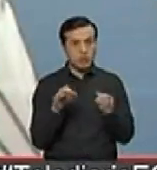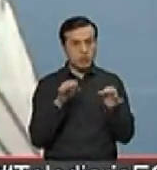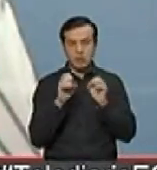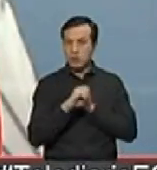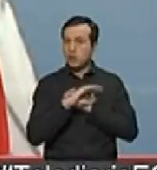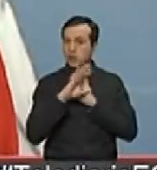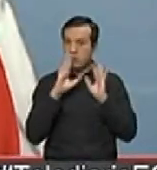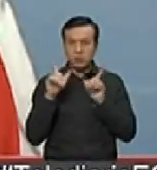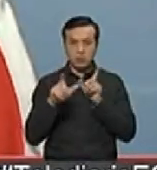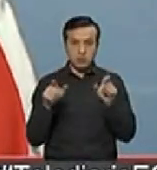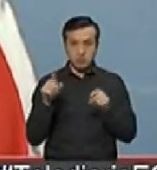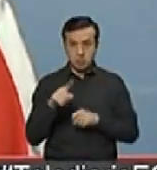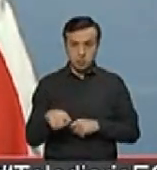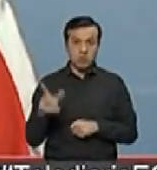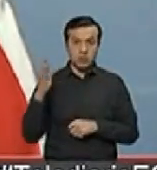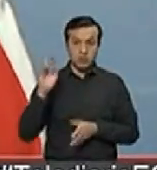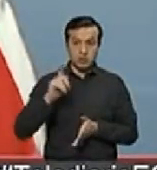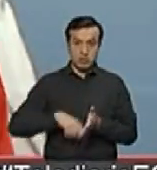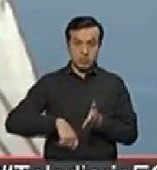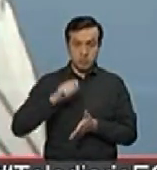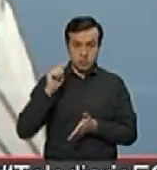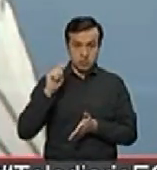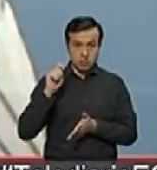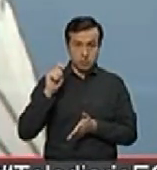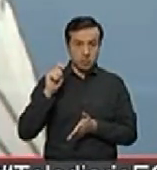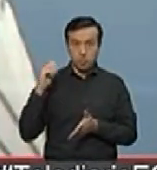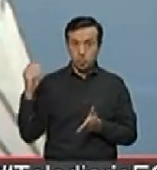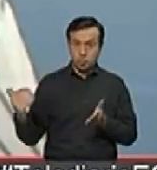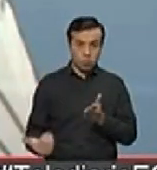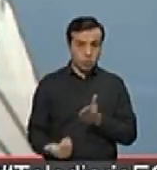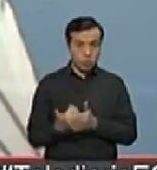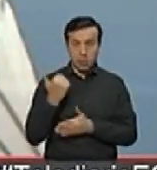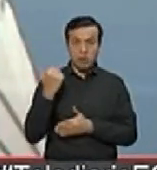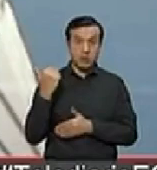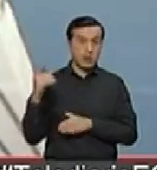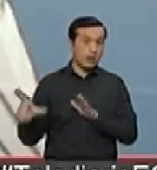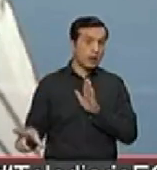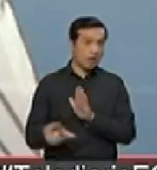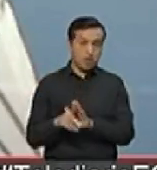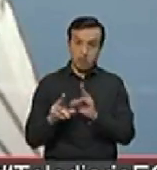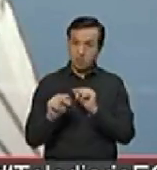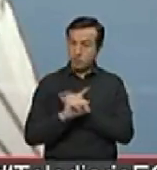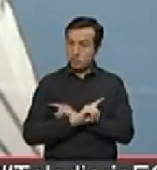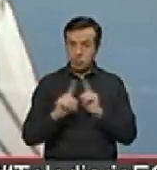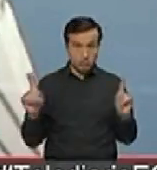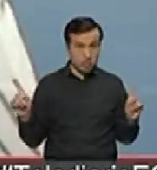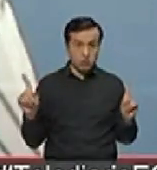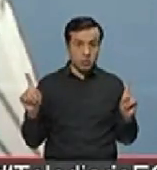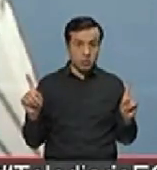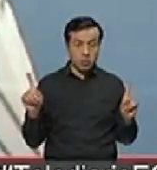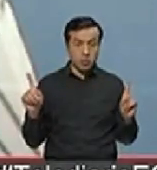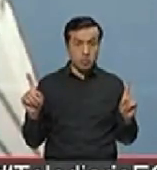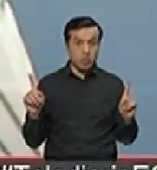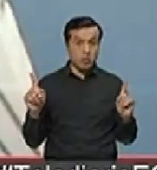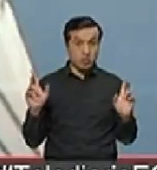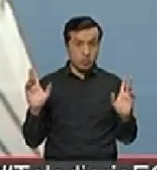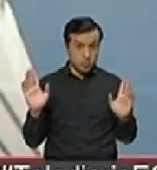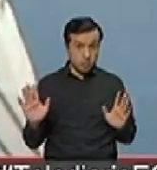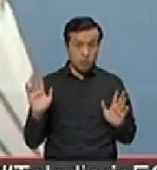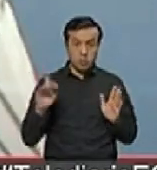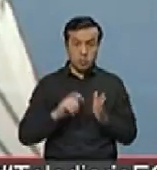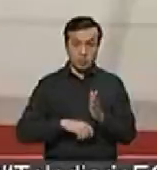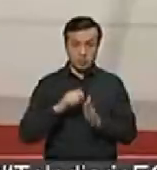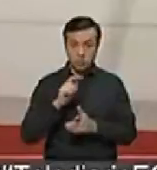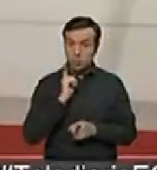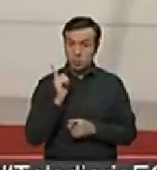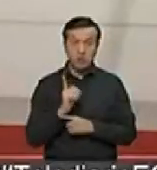claro, las personas que ya están contratadas no se regirán a las nuevas reglas que se aprueben en las reformas laborales si es que llegan a